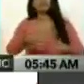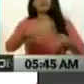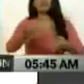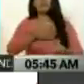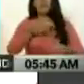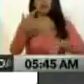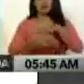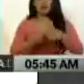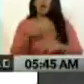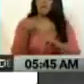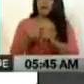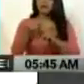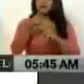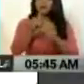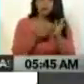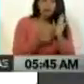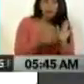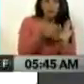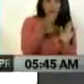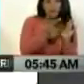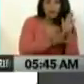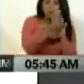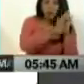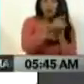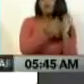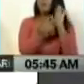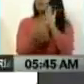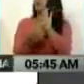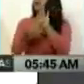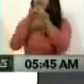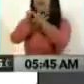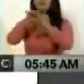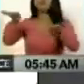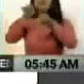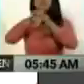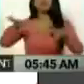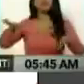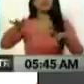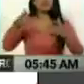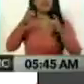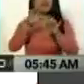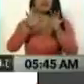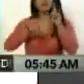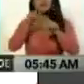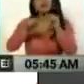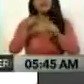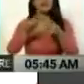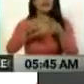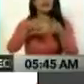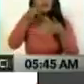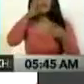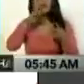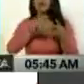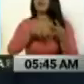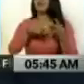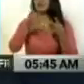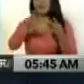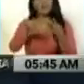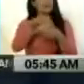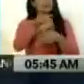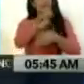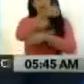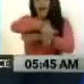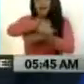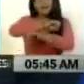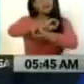énfasis en difundir los avances sociales en medios convencionales, redes sociales y en las calles. Ayer lo veíamos a través también